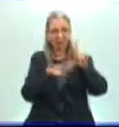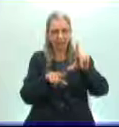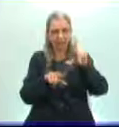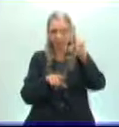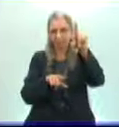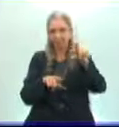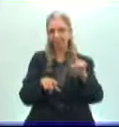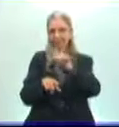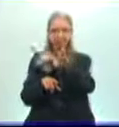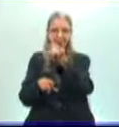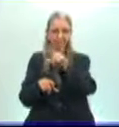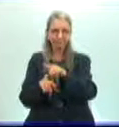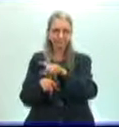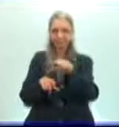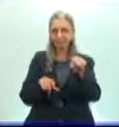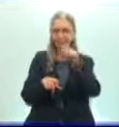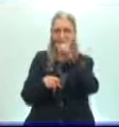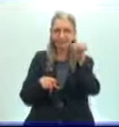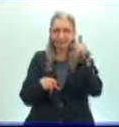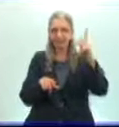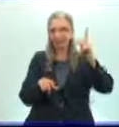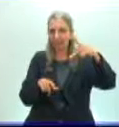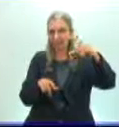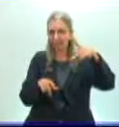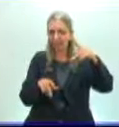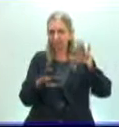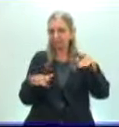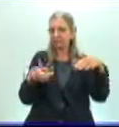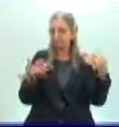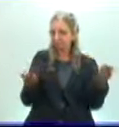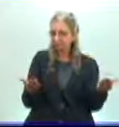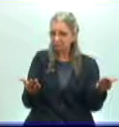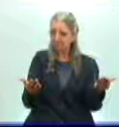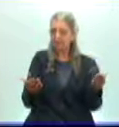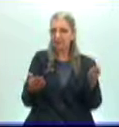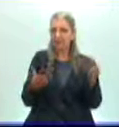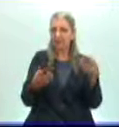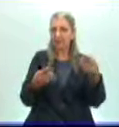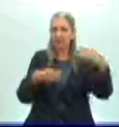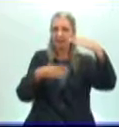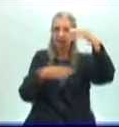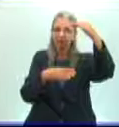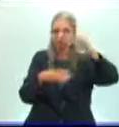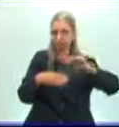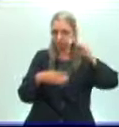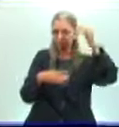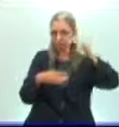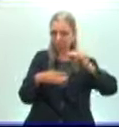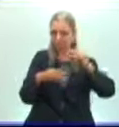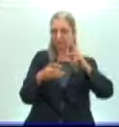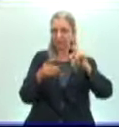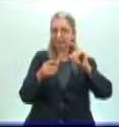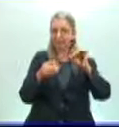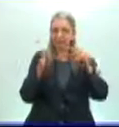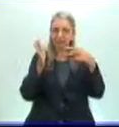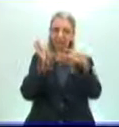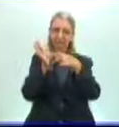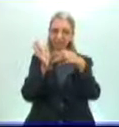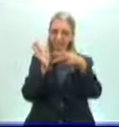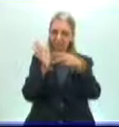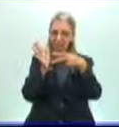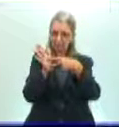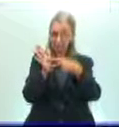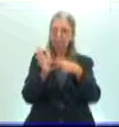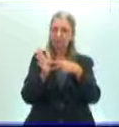K a la razón, ¿no?, al resultado que resulta de la división de estos lados. Importante tener claro que en el numerador hemos colocado